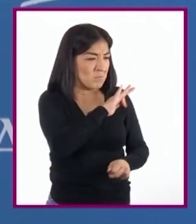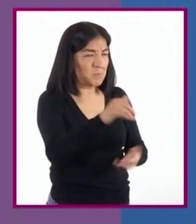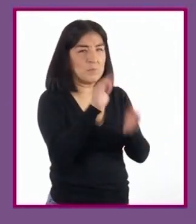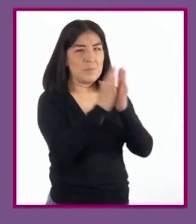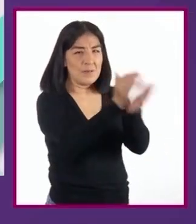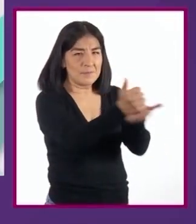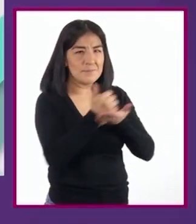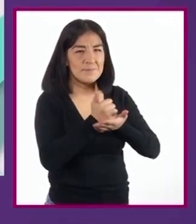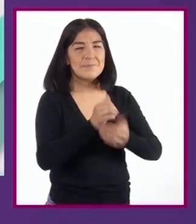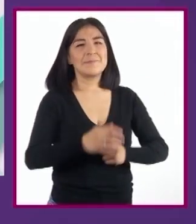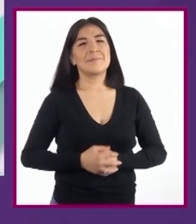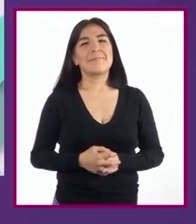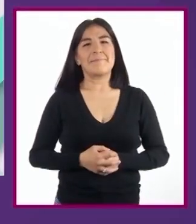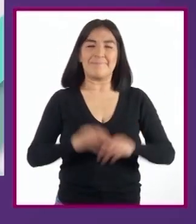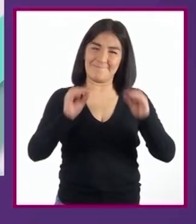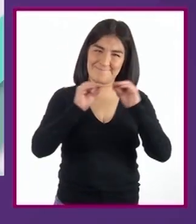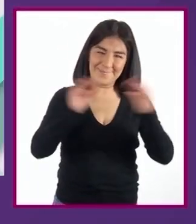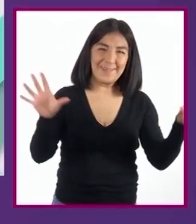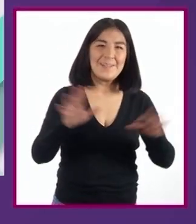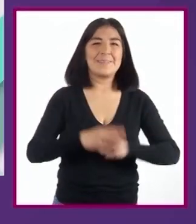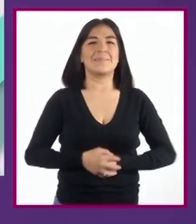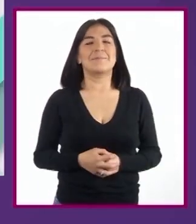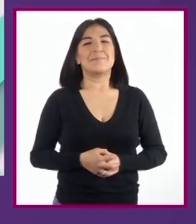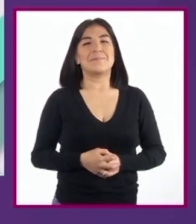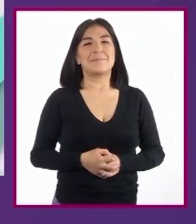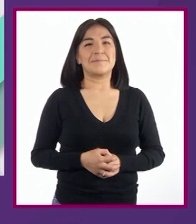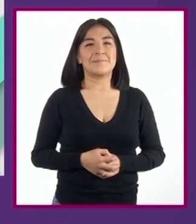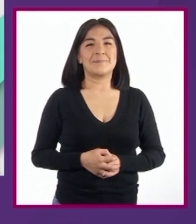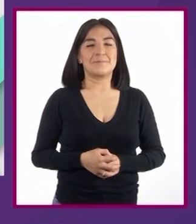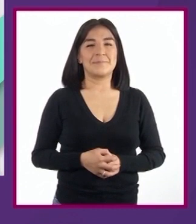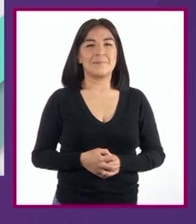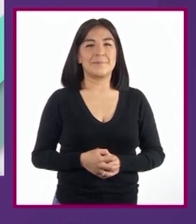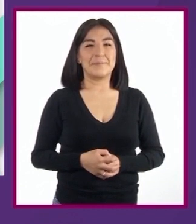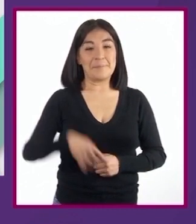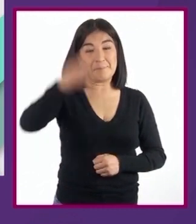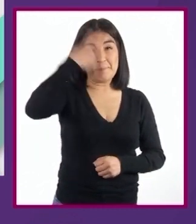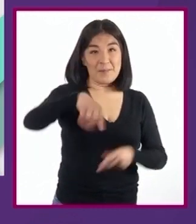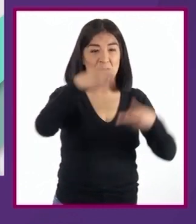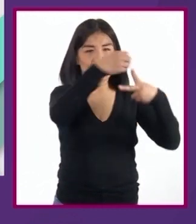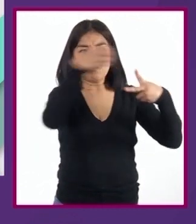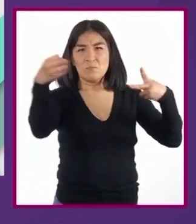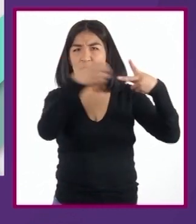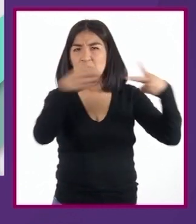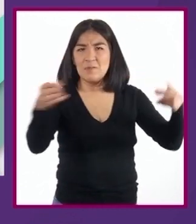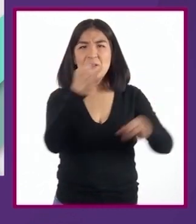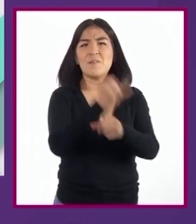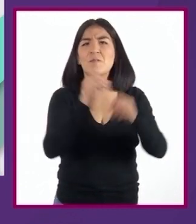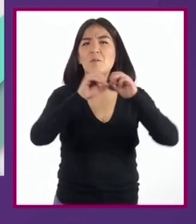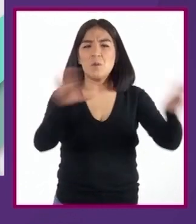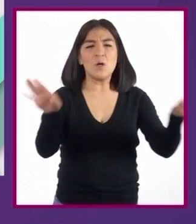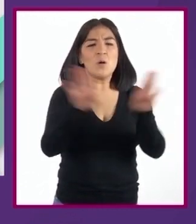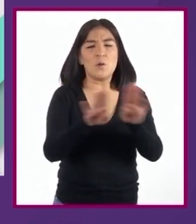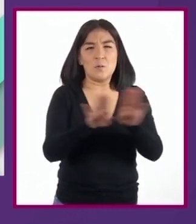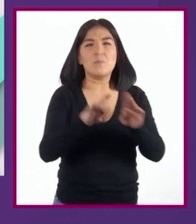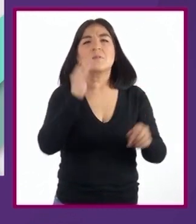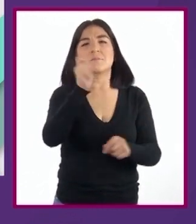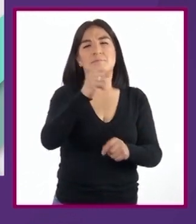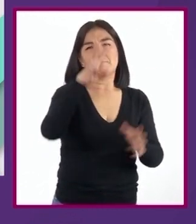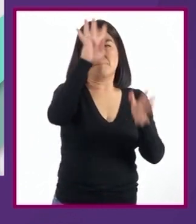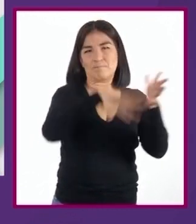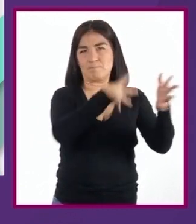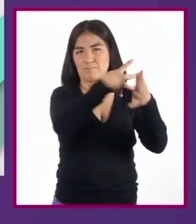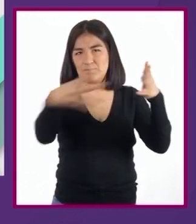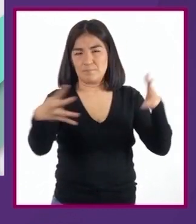favor? Claro, maestra Miriam. Para organizar la información, ordenemos los datos proporcionados en una